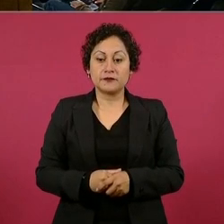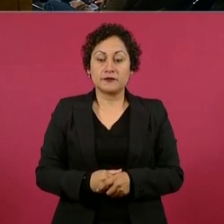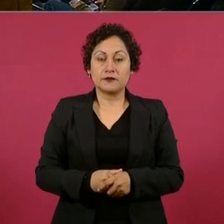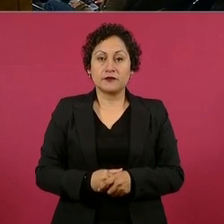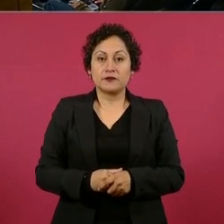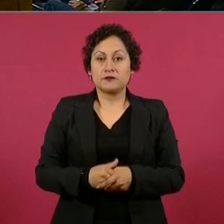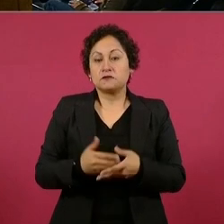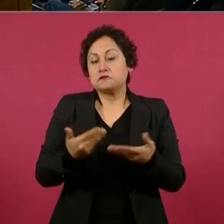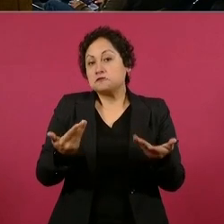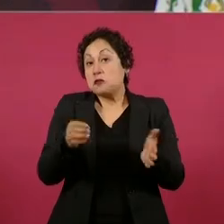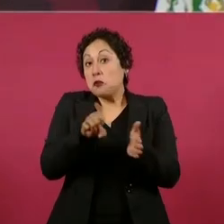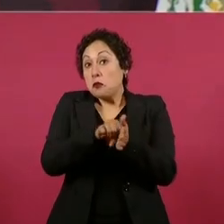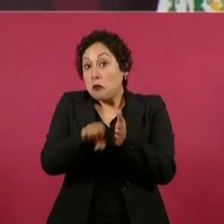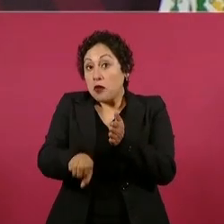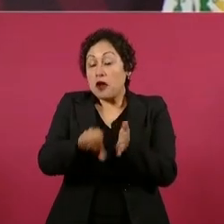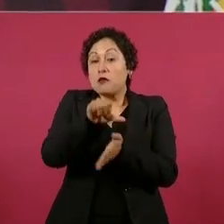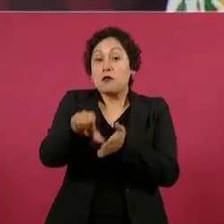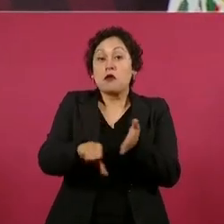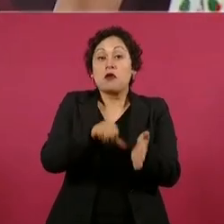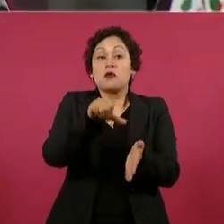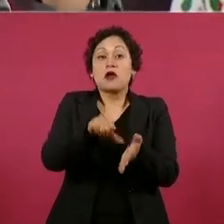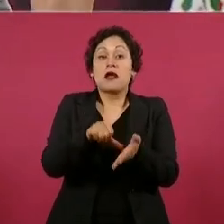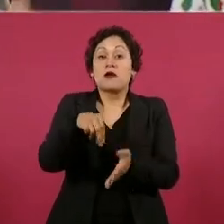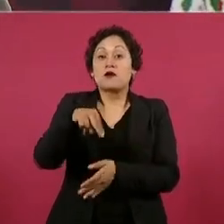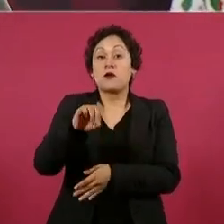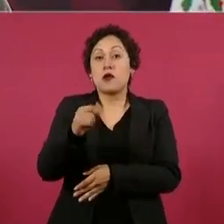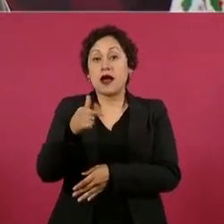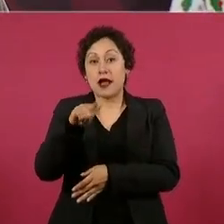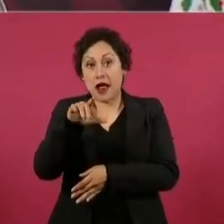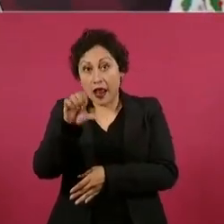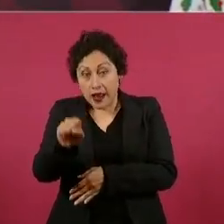a Nogales, a